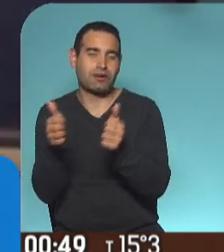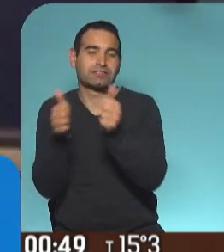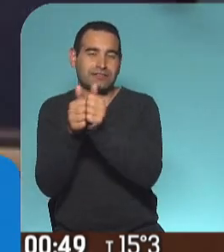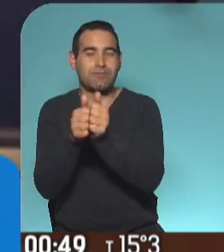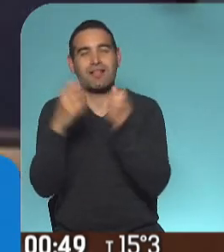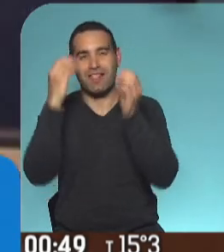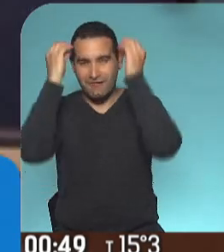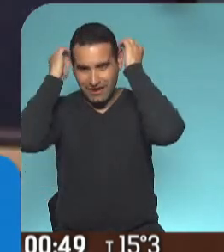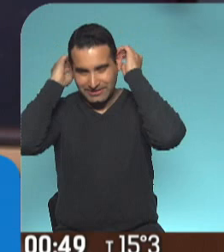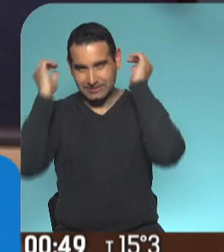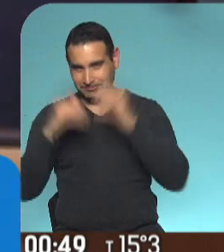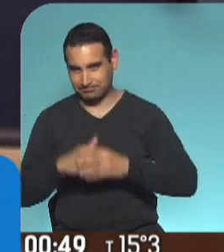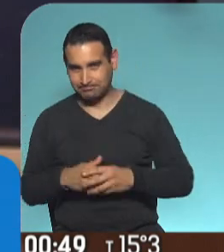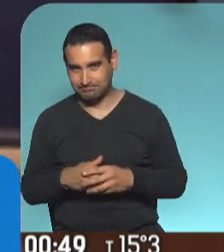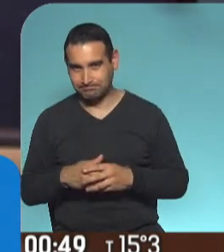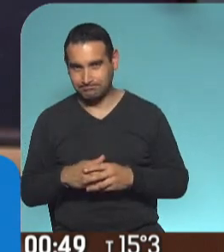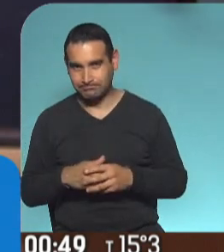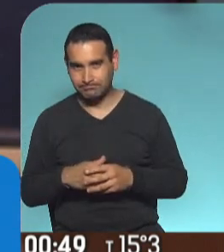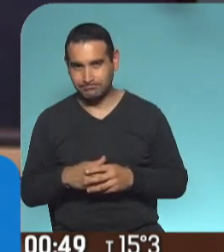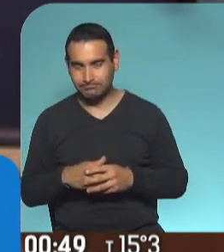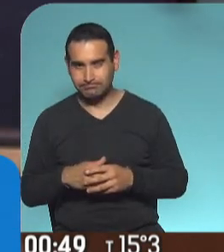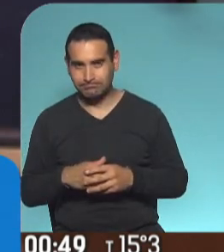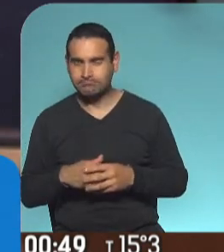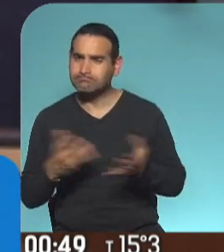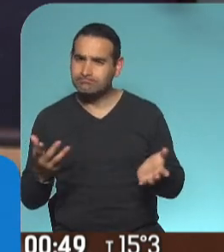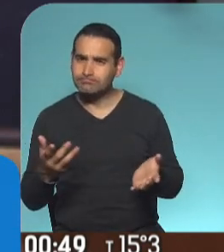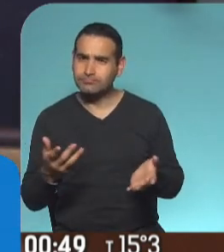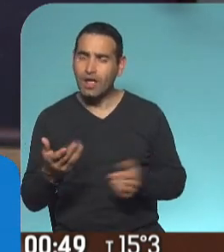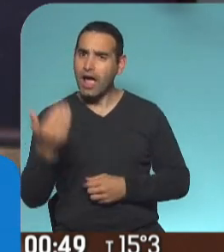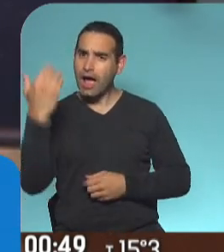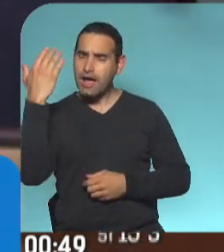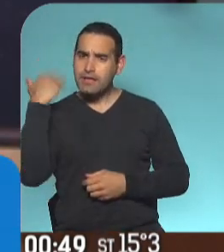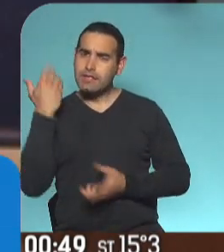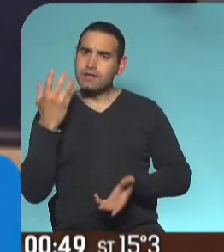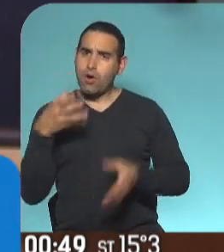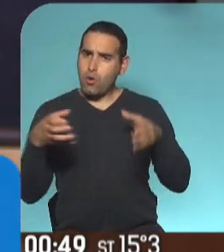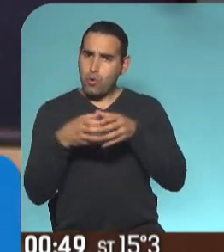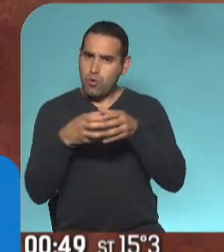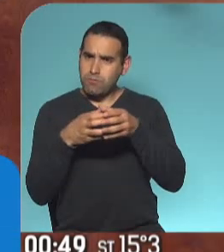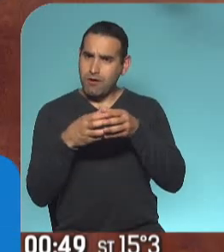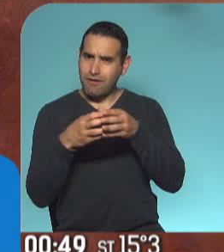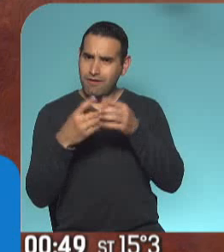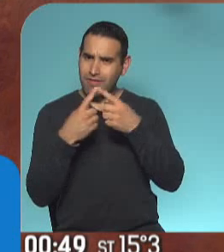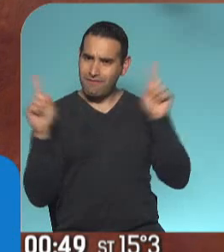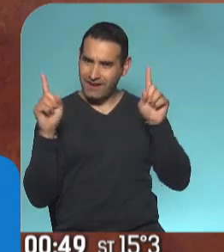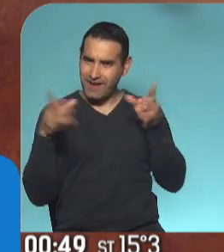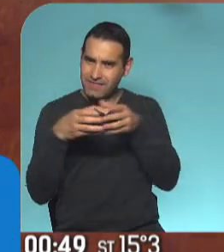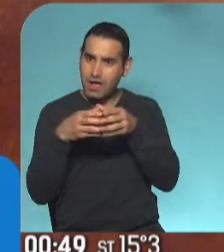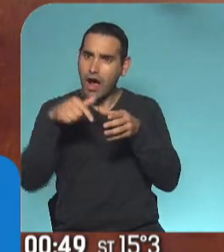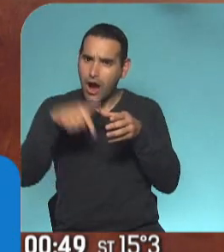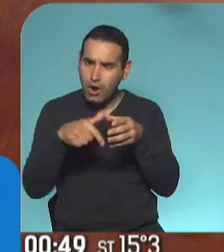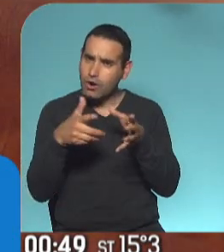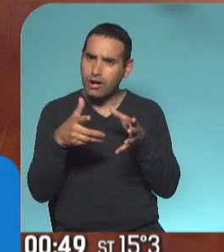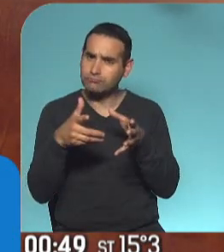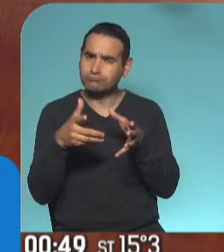de lavagna pasamos de la ancha avenida del medio a una calle con